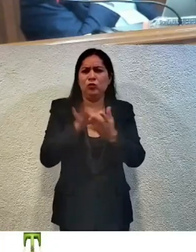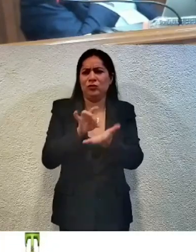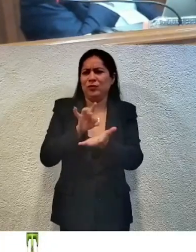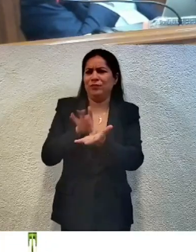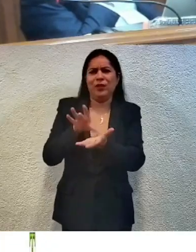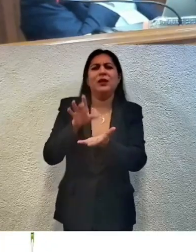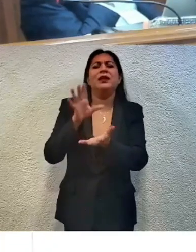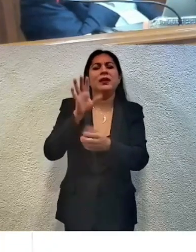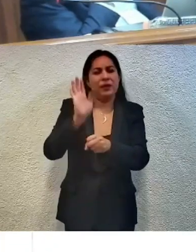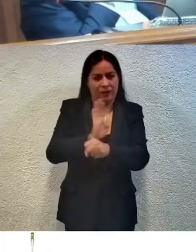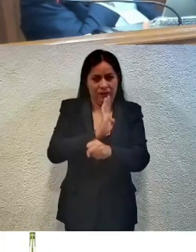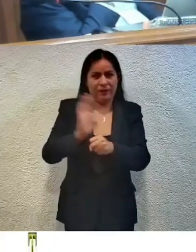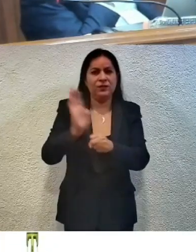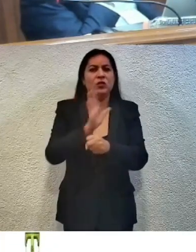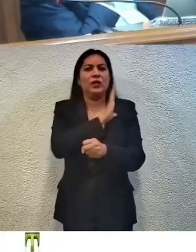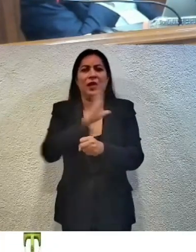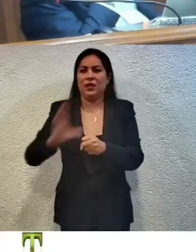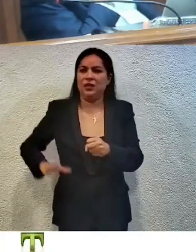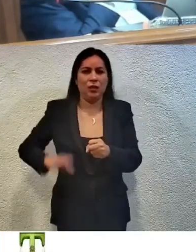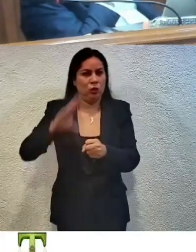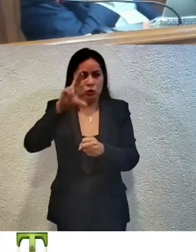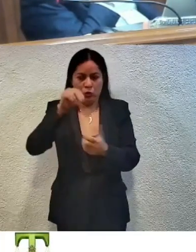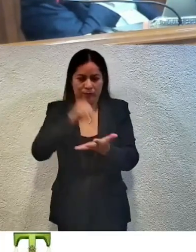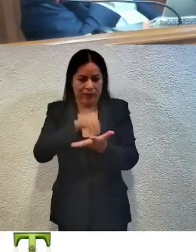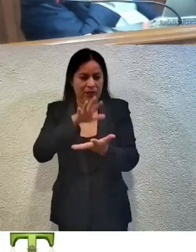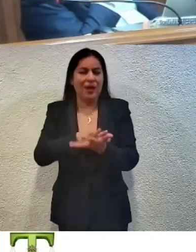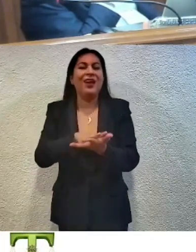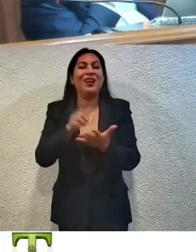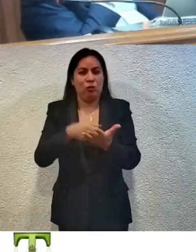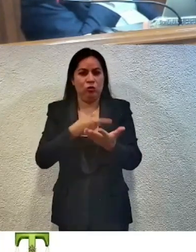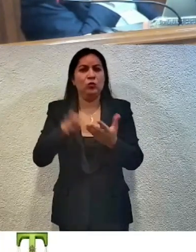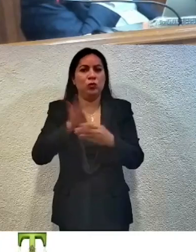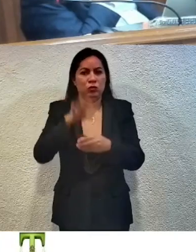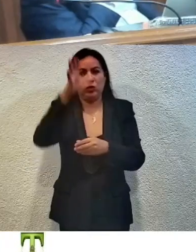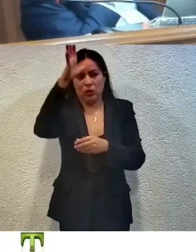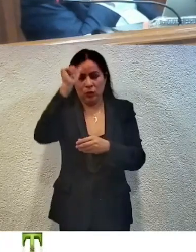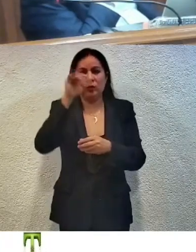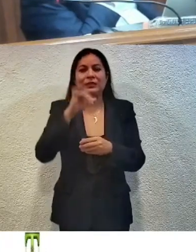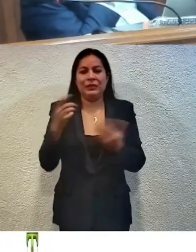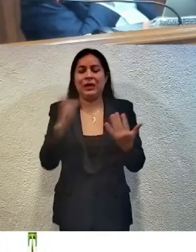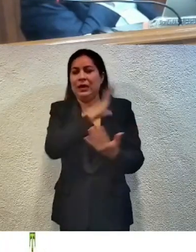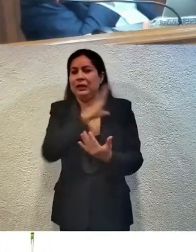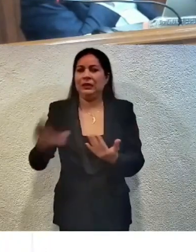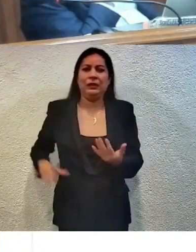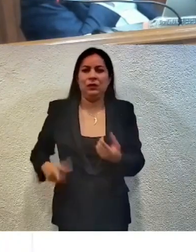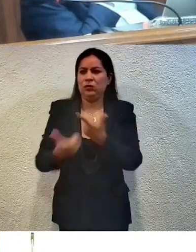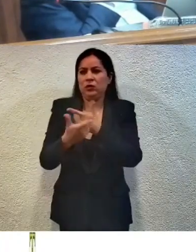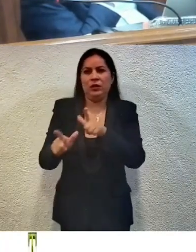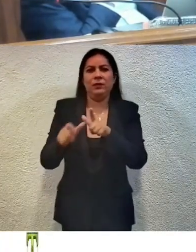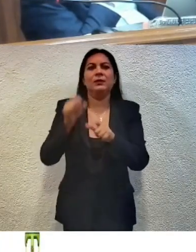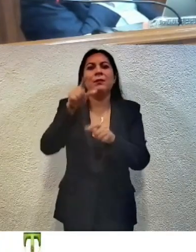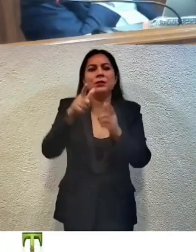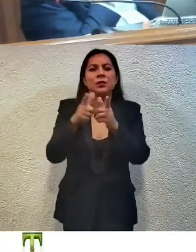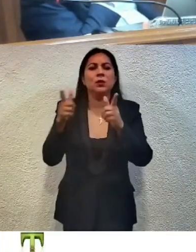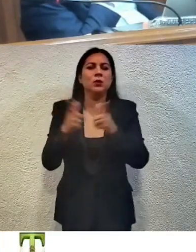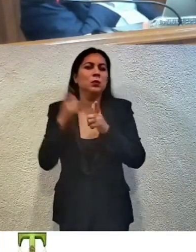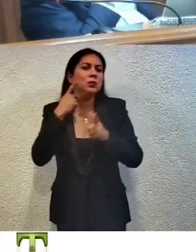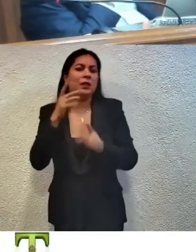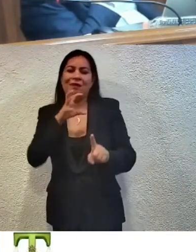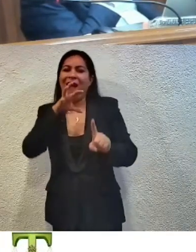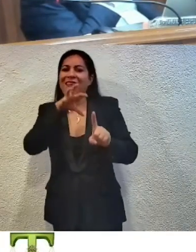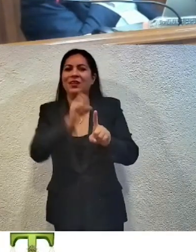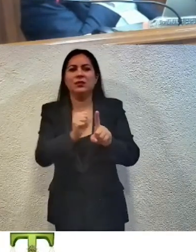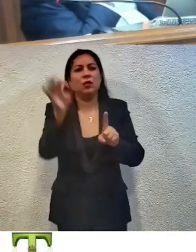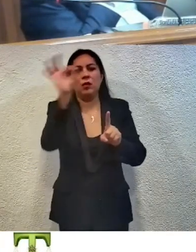favor de candidatos no registrados, los votos a favor de candidatos independientes y la de los partidos que no alcanzaron